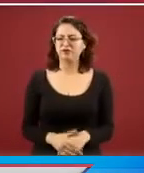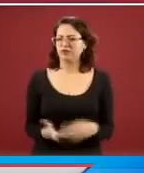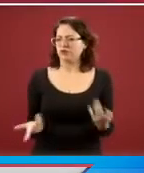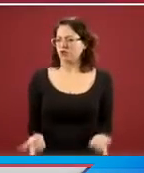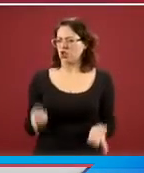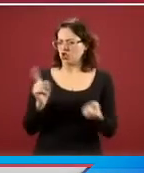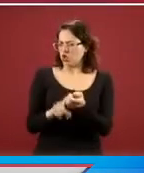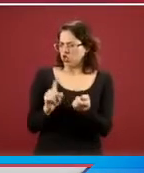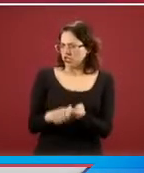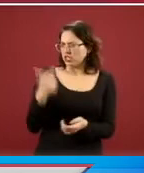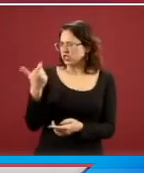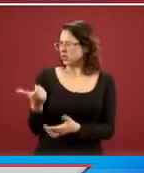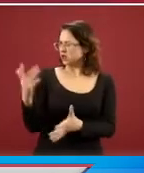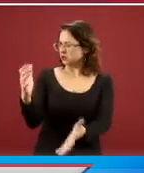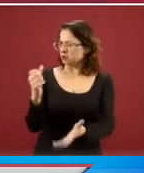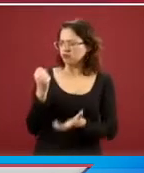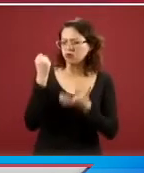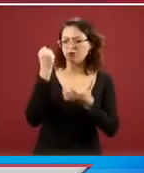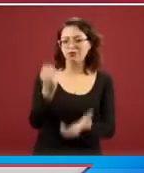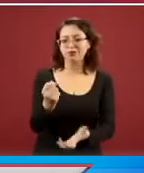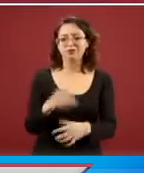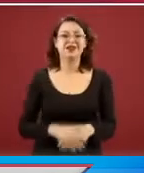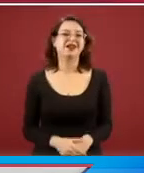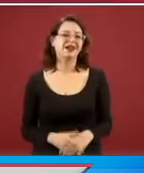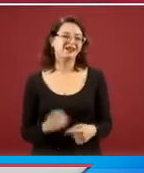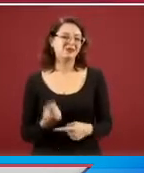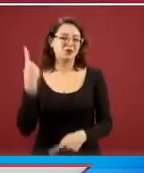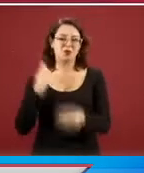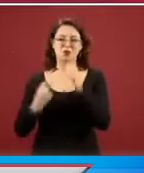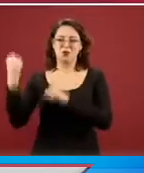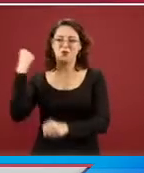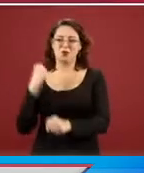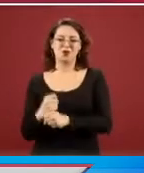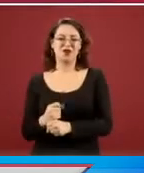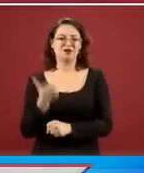haber democracia sindical como lo exige la Constitución,